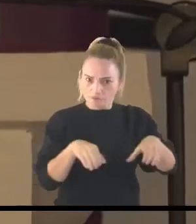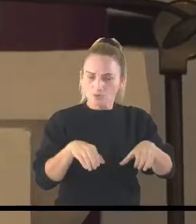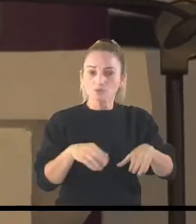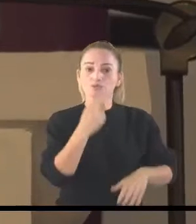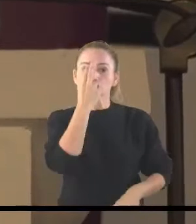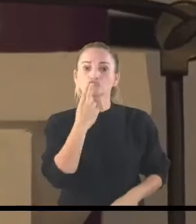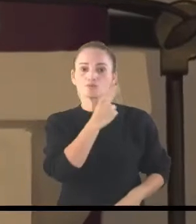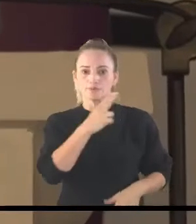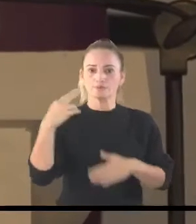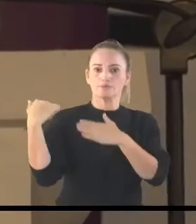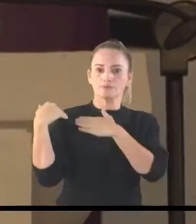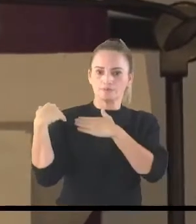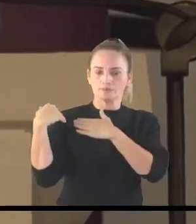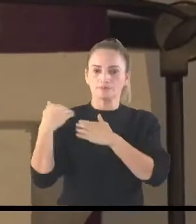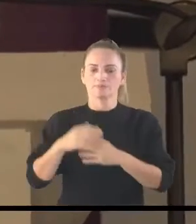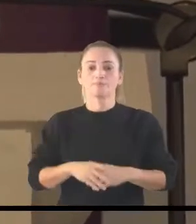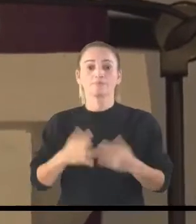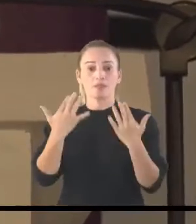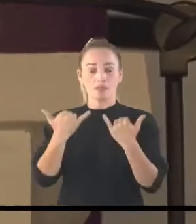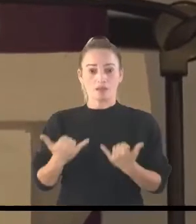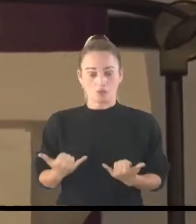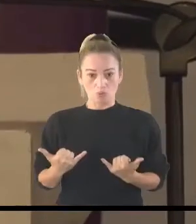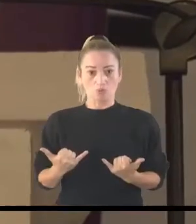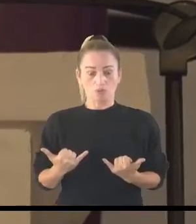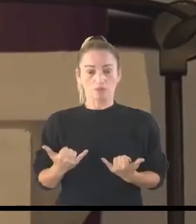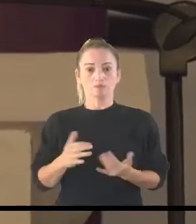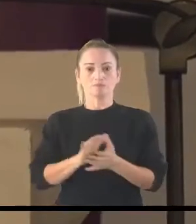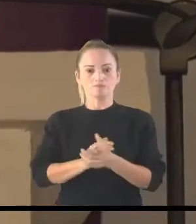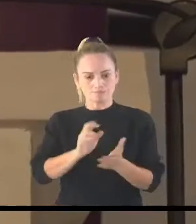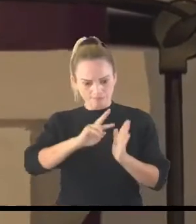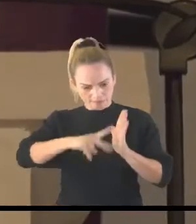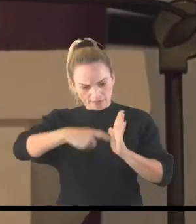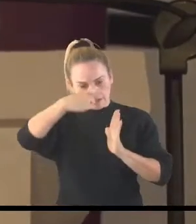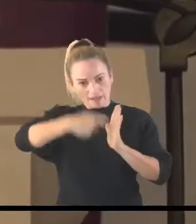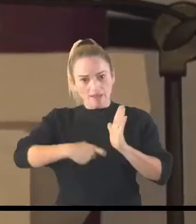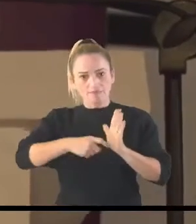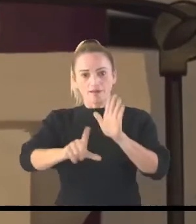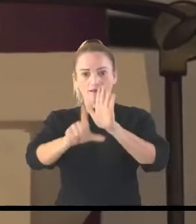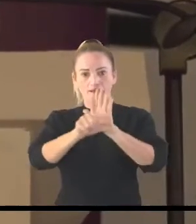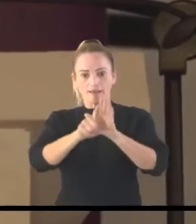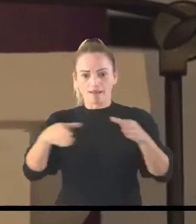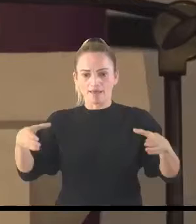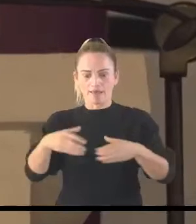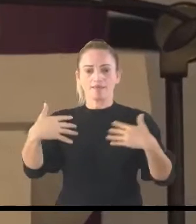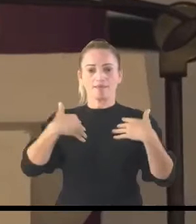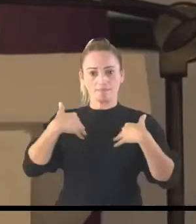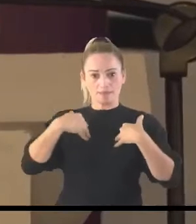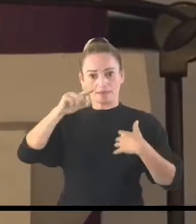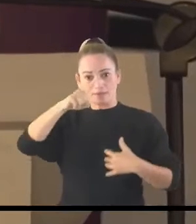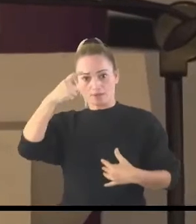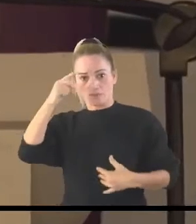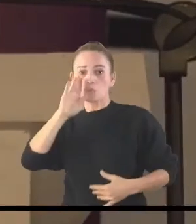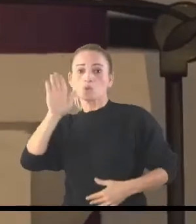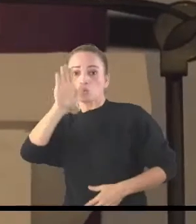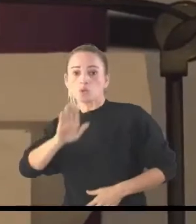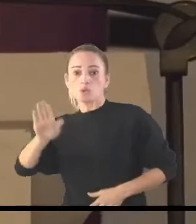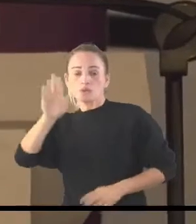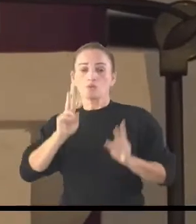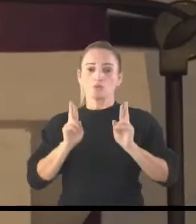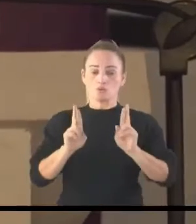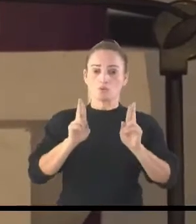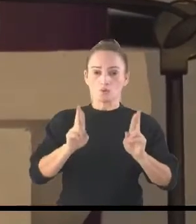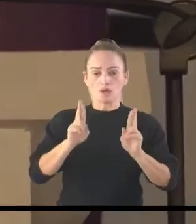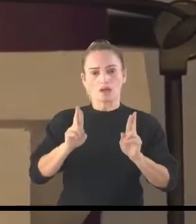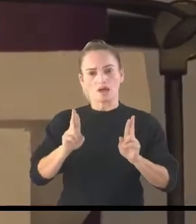nuestro compromiso. Estamos también liderando la reforma a la Ley de Víctimas como gobierno, donde aspiramos